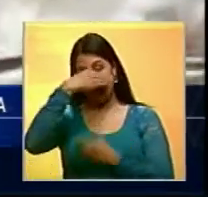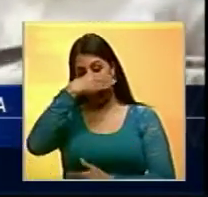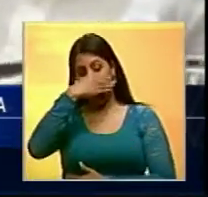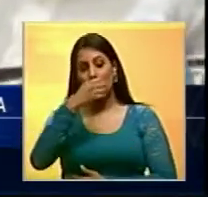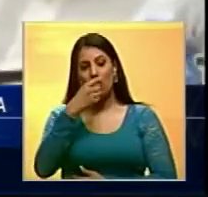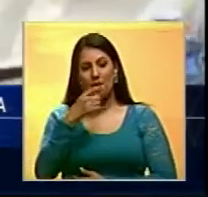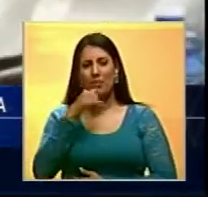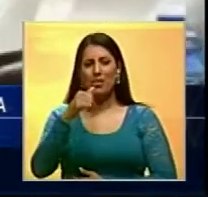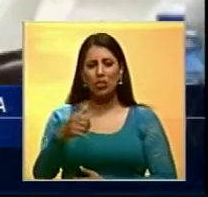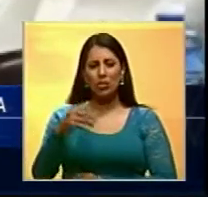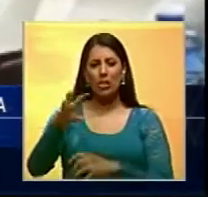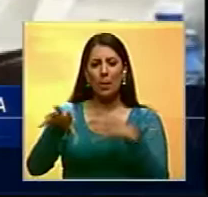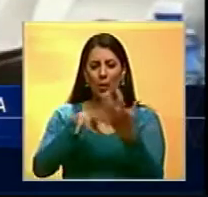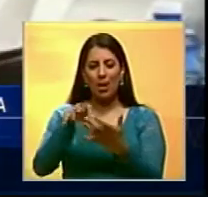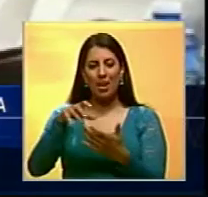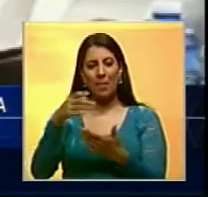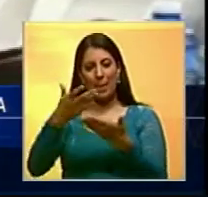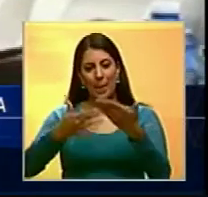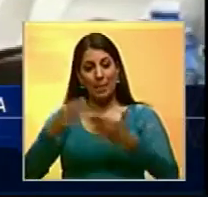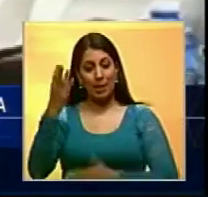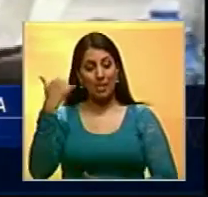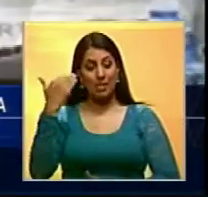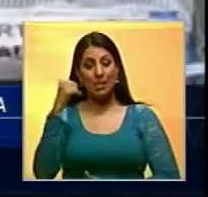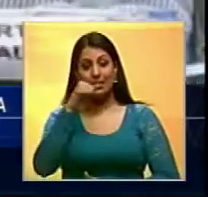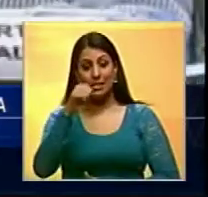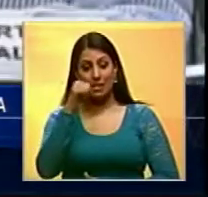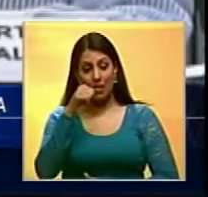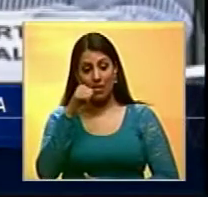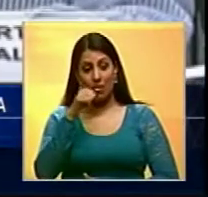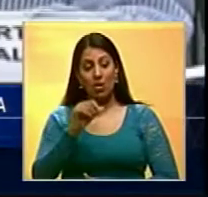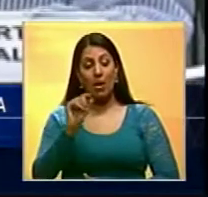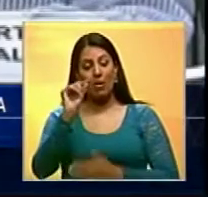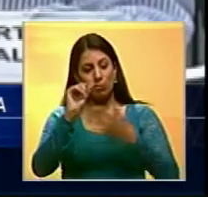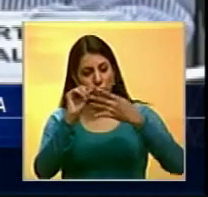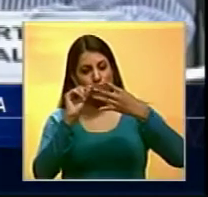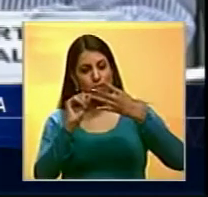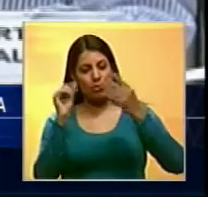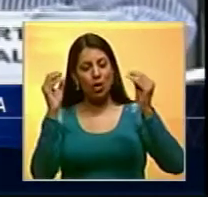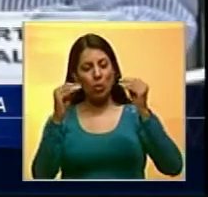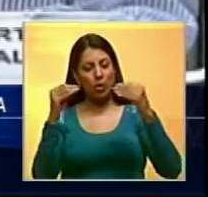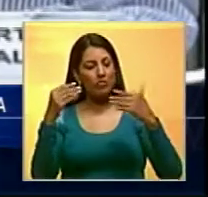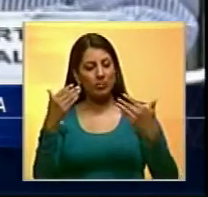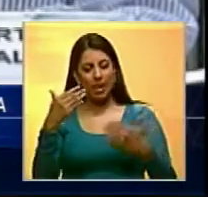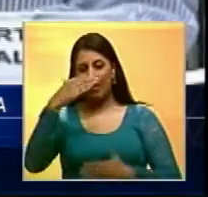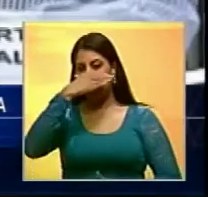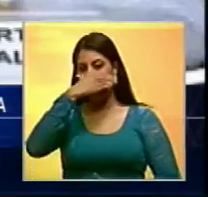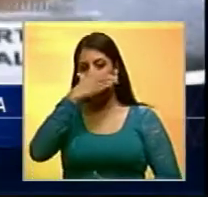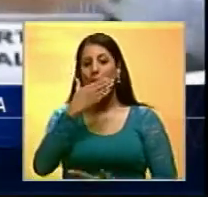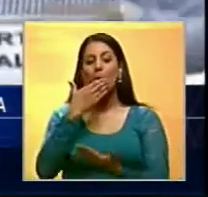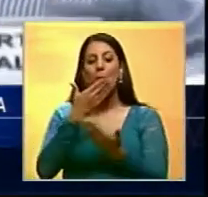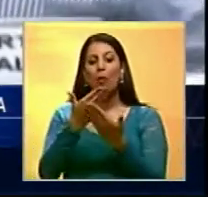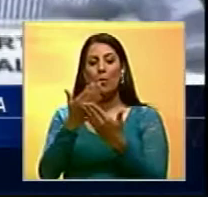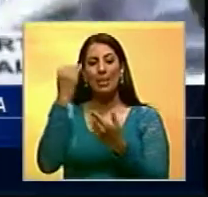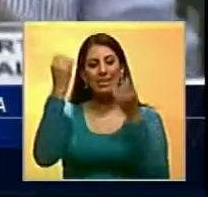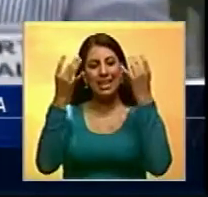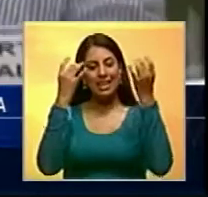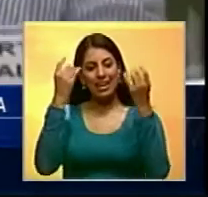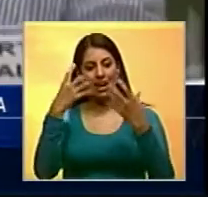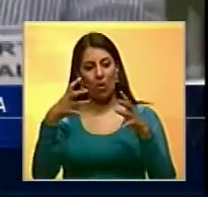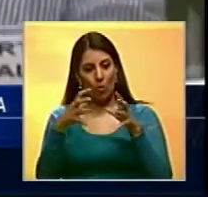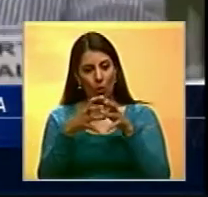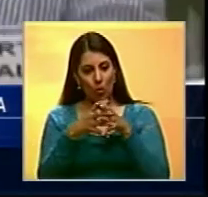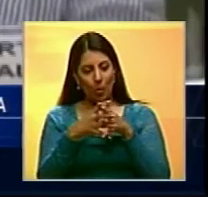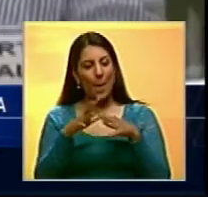anunciaron ajustes en el texto firmado el pasado sábado. Entre los puntos establecidos se acordó que las FARC presenten un inventario de su